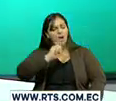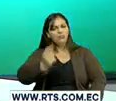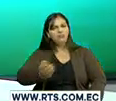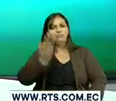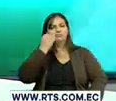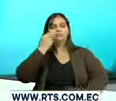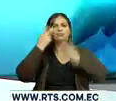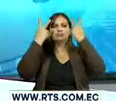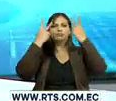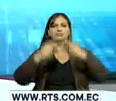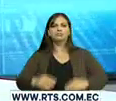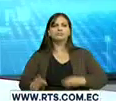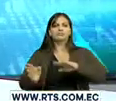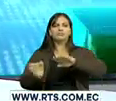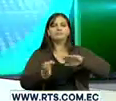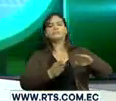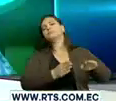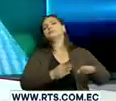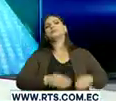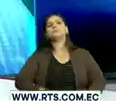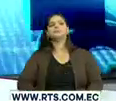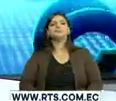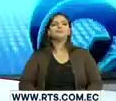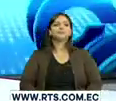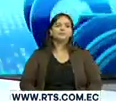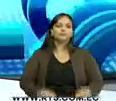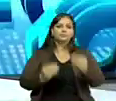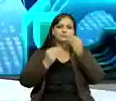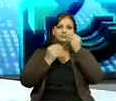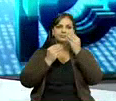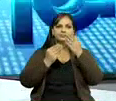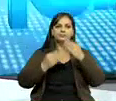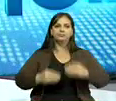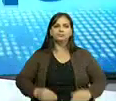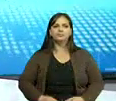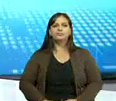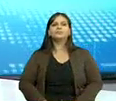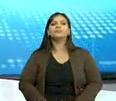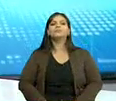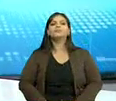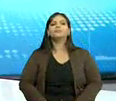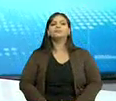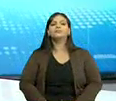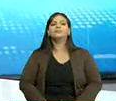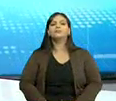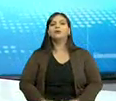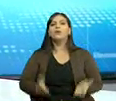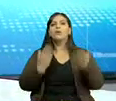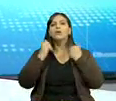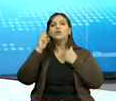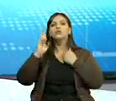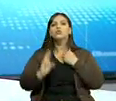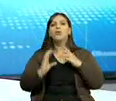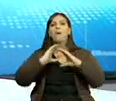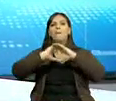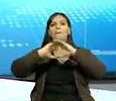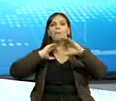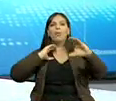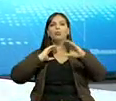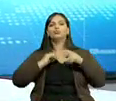dos sujetos asaltaron a los pasajeros de un bus de transporte público. Esto fue en el sur de Guayaquil. El hecho